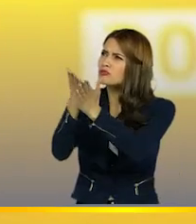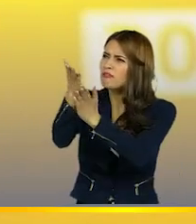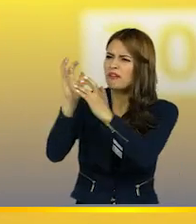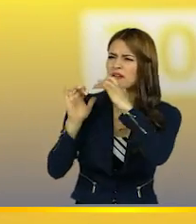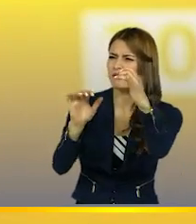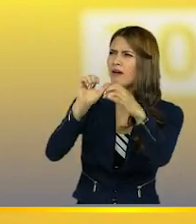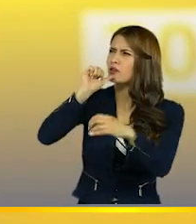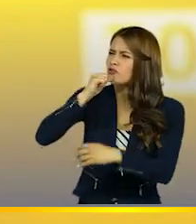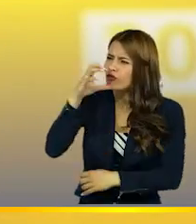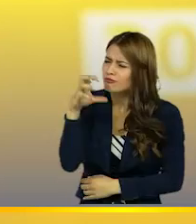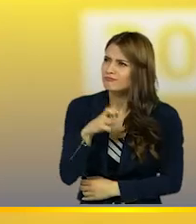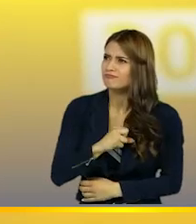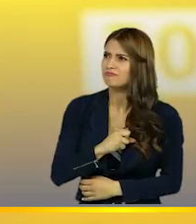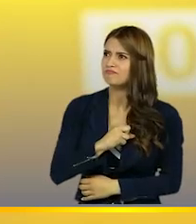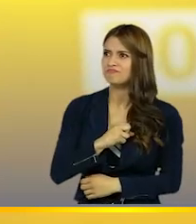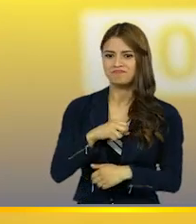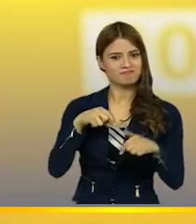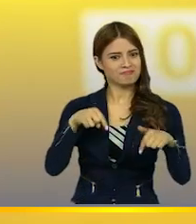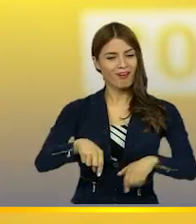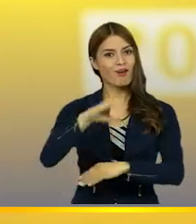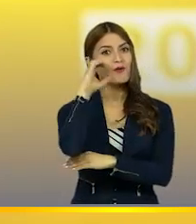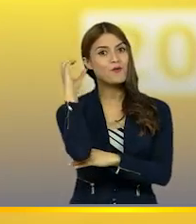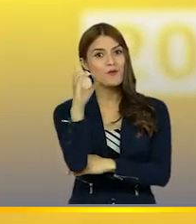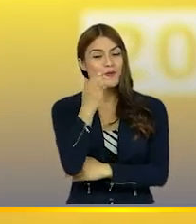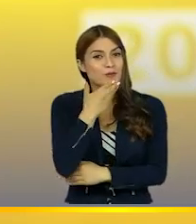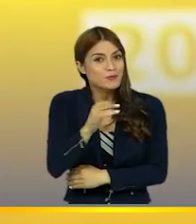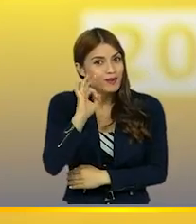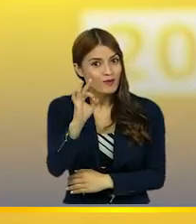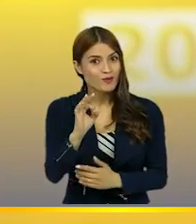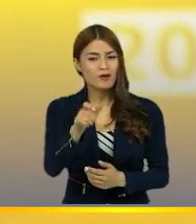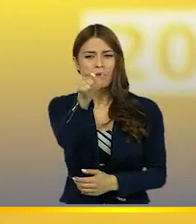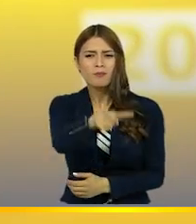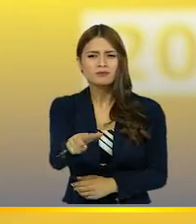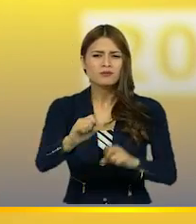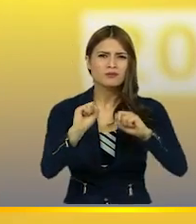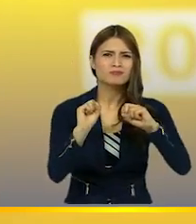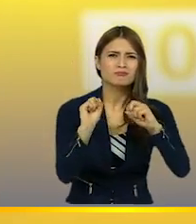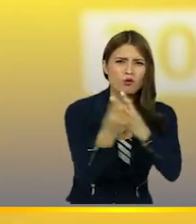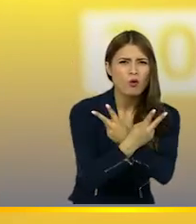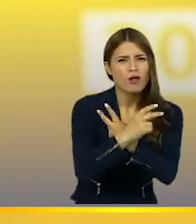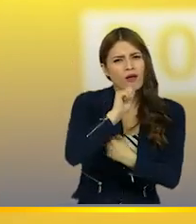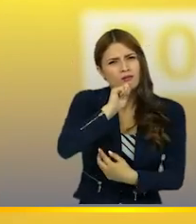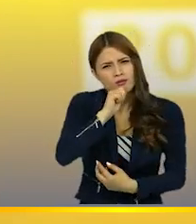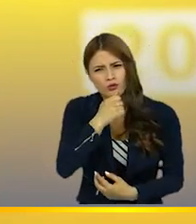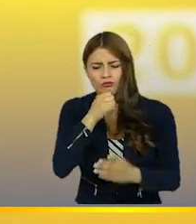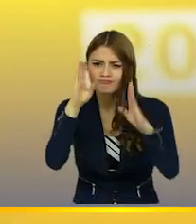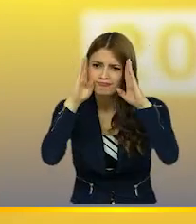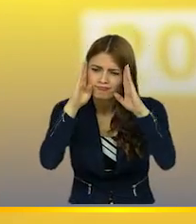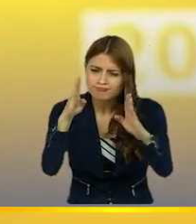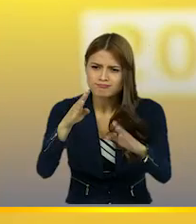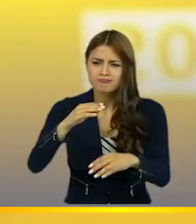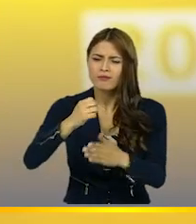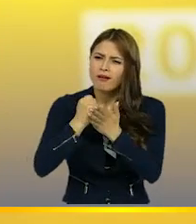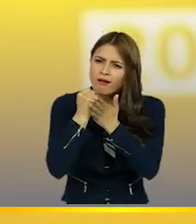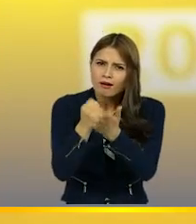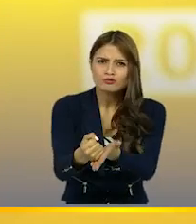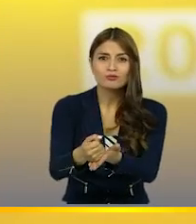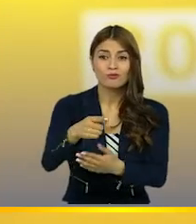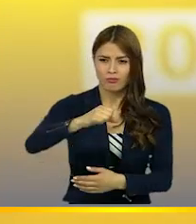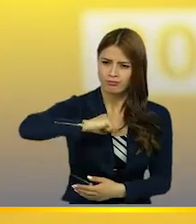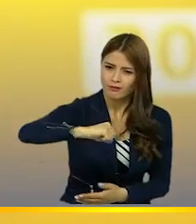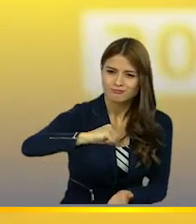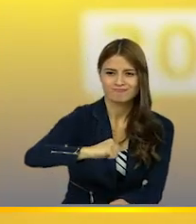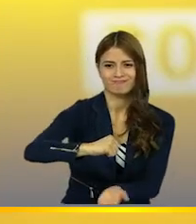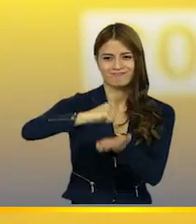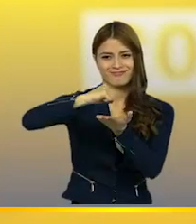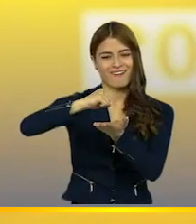muerte. Un país que reconoce a las víctimas de la violencia y que está construyendo la paz a partir de la protección